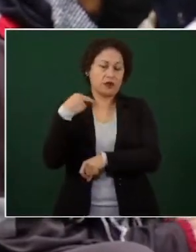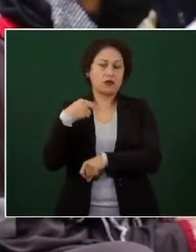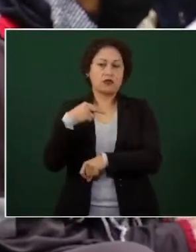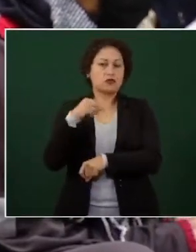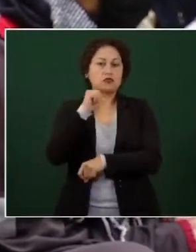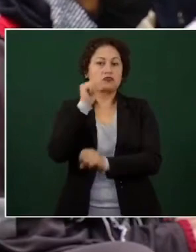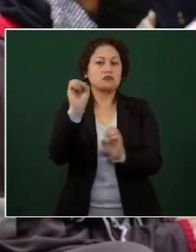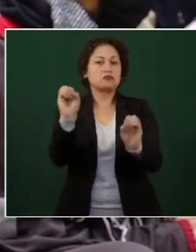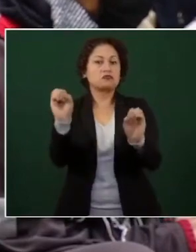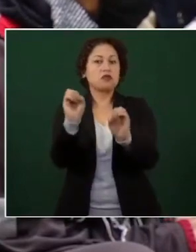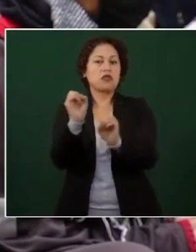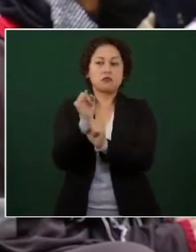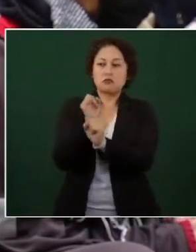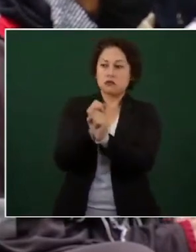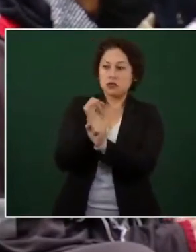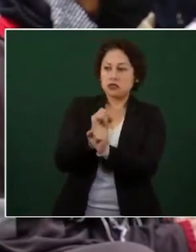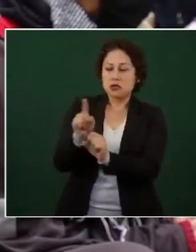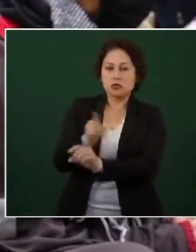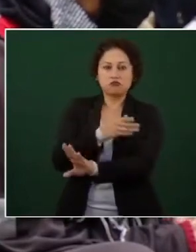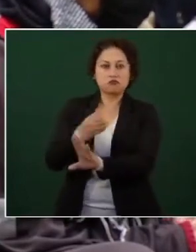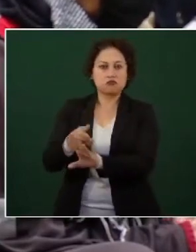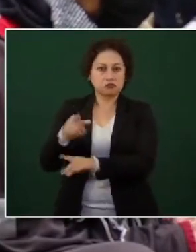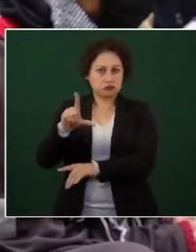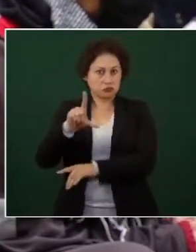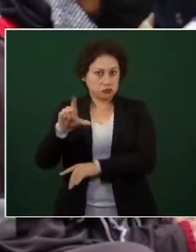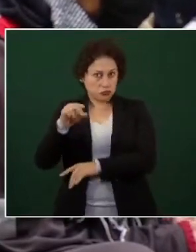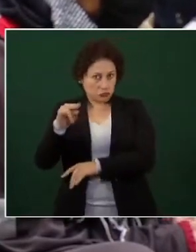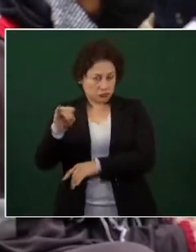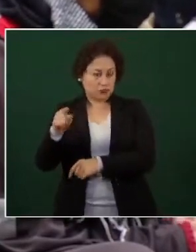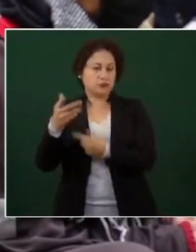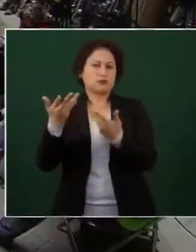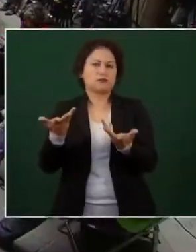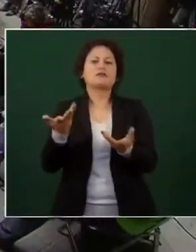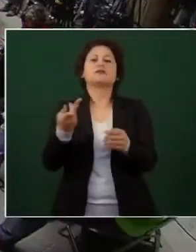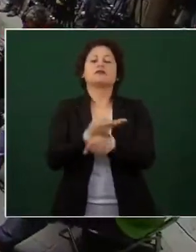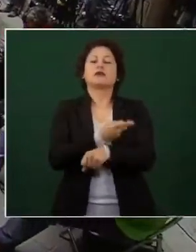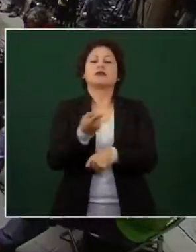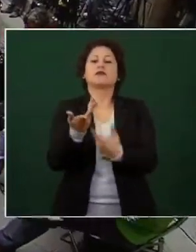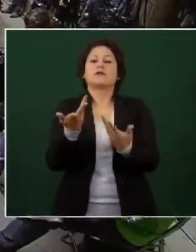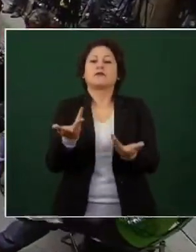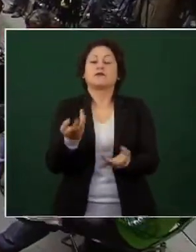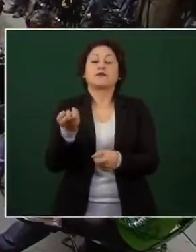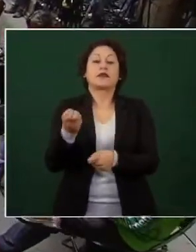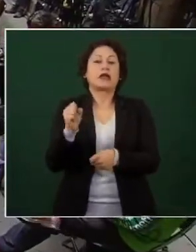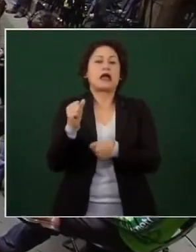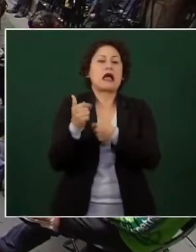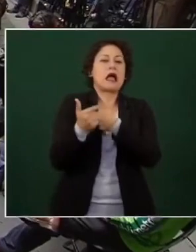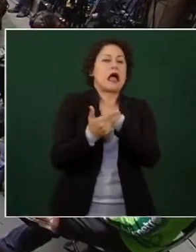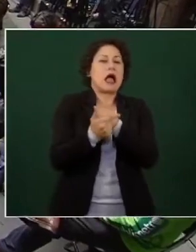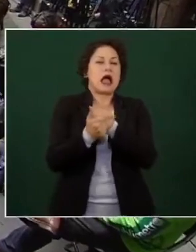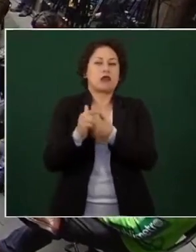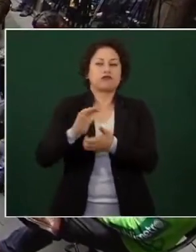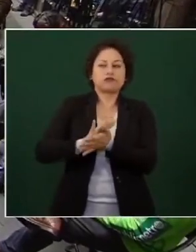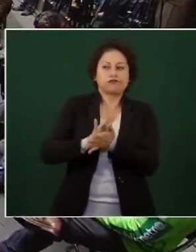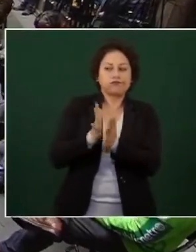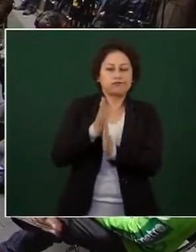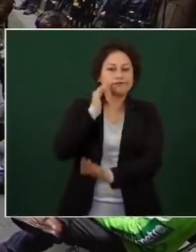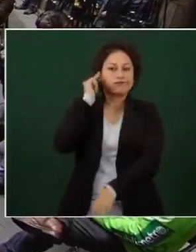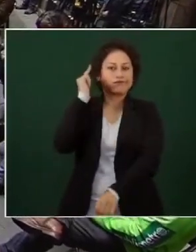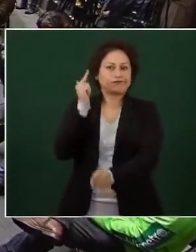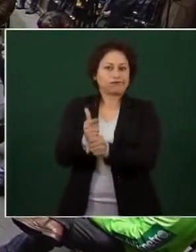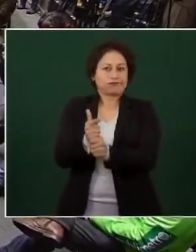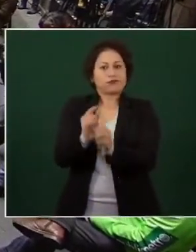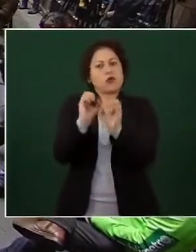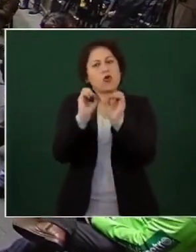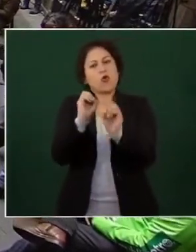acción en contra de Yunes Linares, lo que ha generado especulaciones de un posible pacto con el panista. ¿O cuáles cree que sean